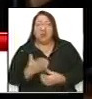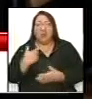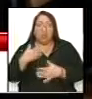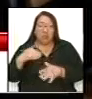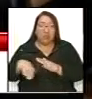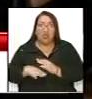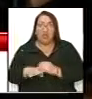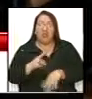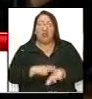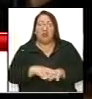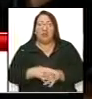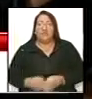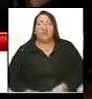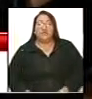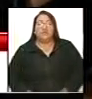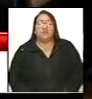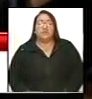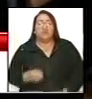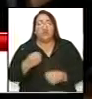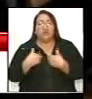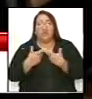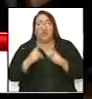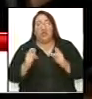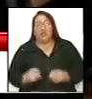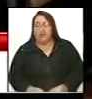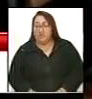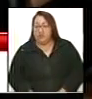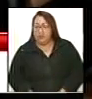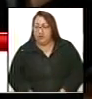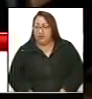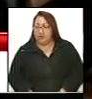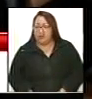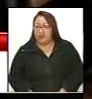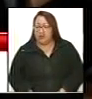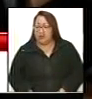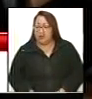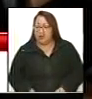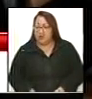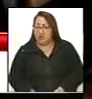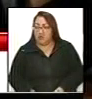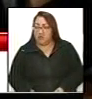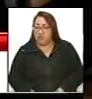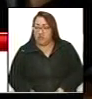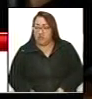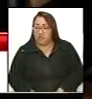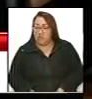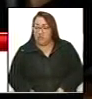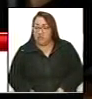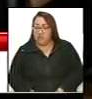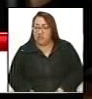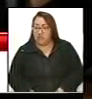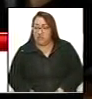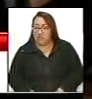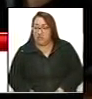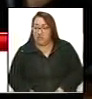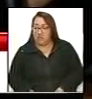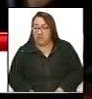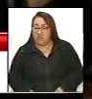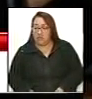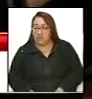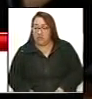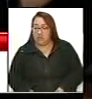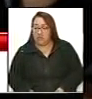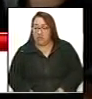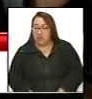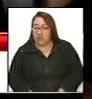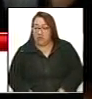entro yo, ¿no?, a modificar lo que quiero. Y en esas frases, fortalecer la gestión institucional, y esas frases líricas